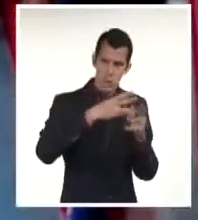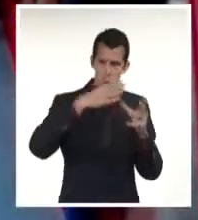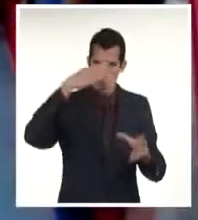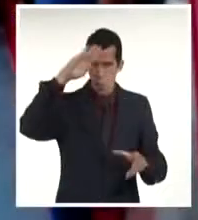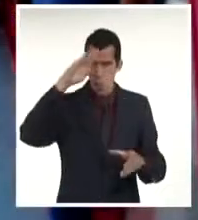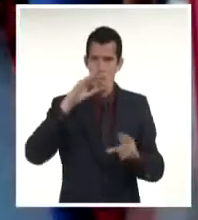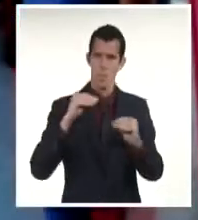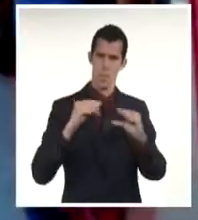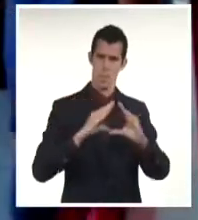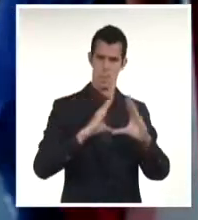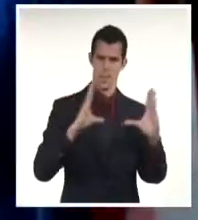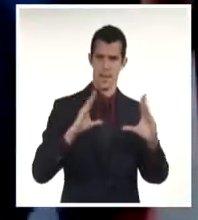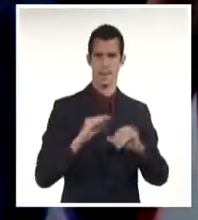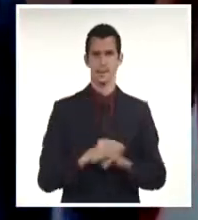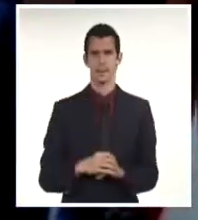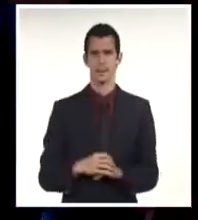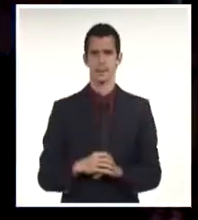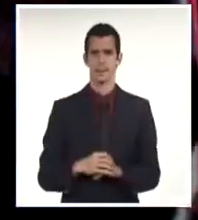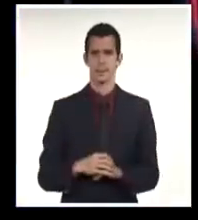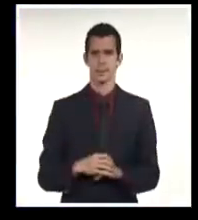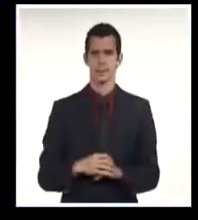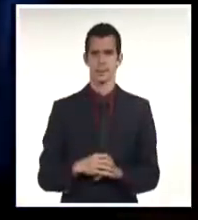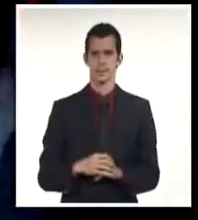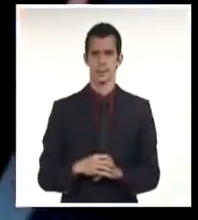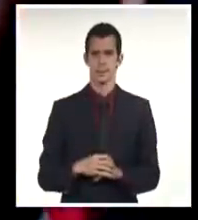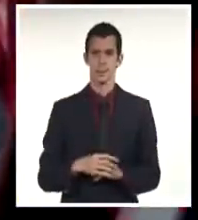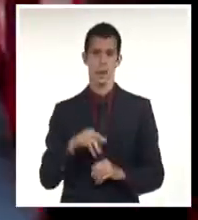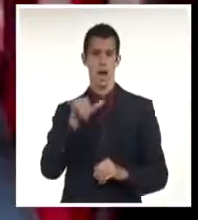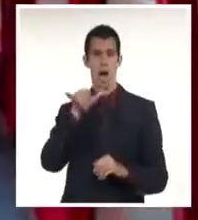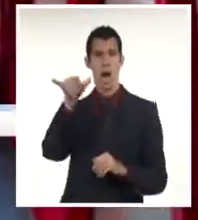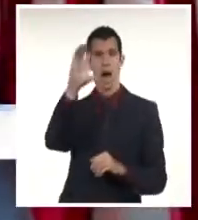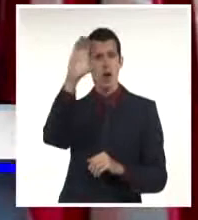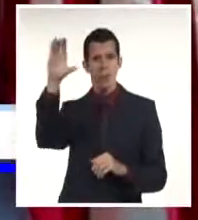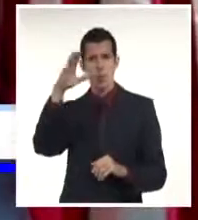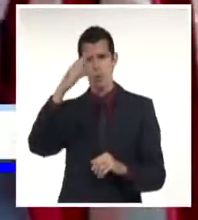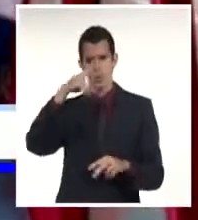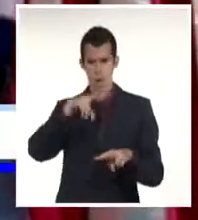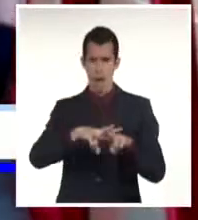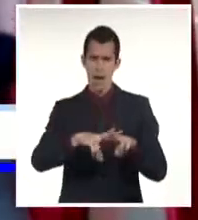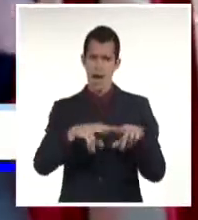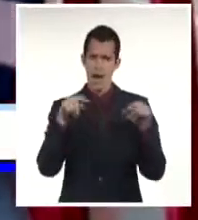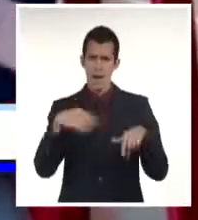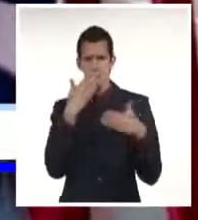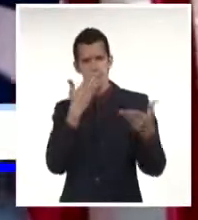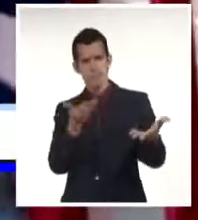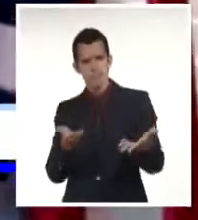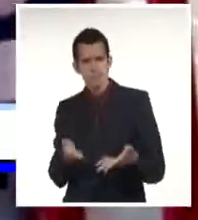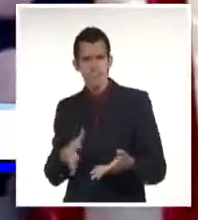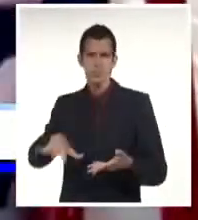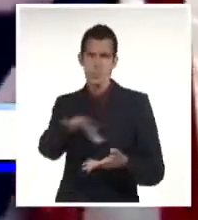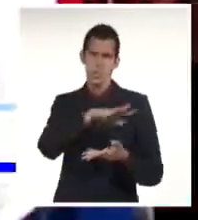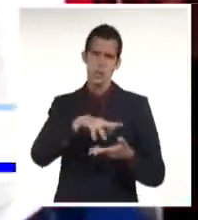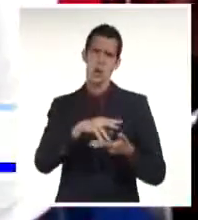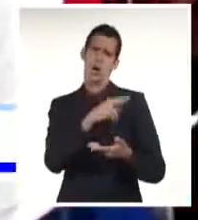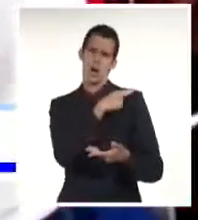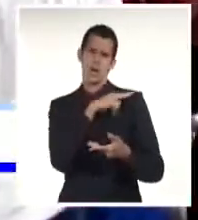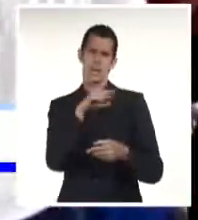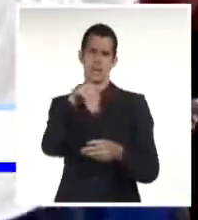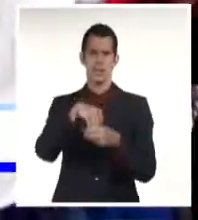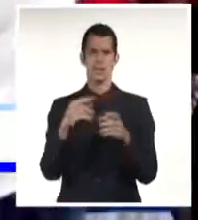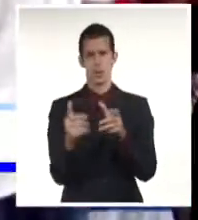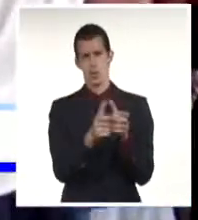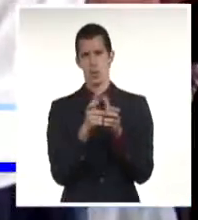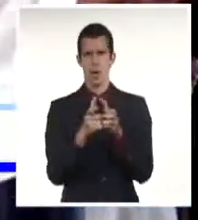mañana, los santillanos llegaron al Aeropuerto Internacional José Martí, donde fueron recibidos por autoridades del INDER. Gracias al colega Víctor Vitaliano Báez, tenemos